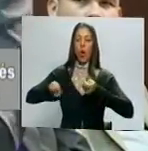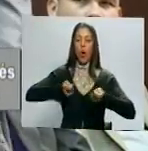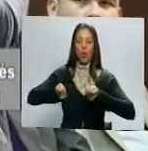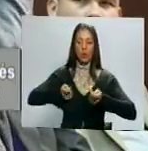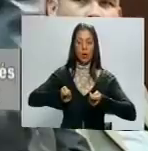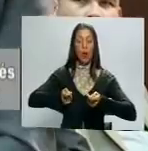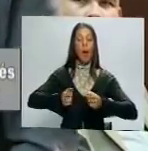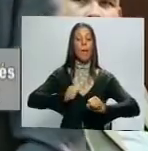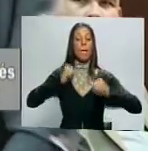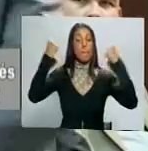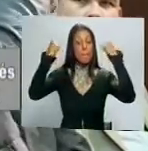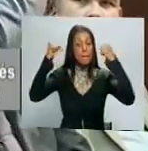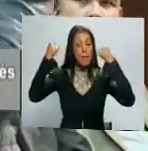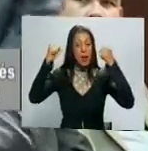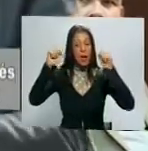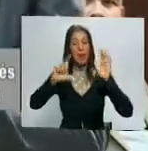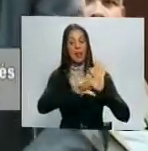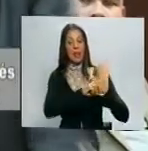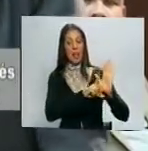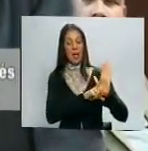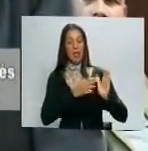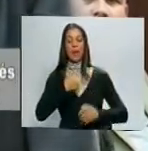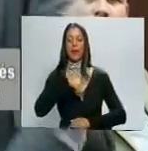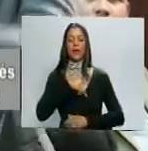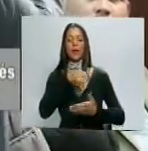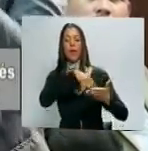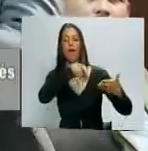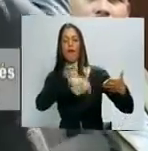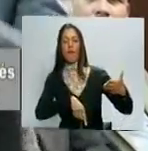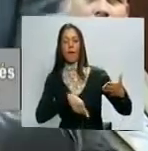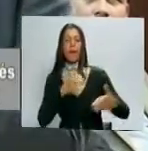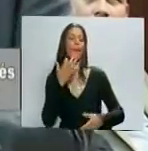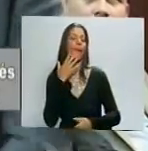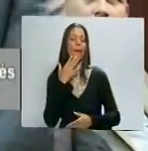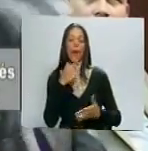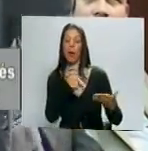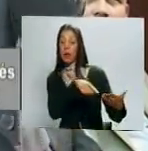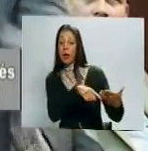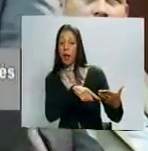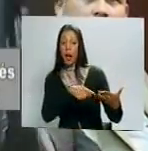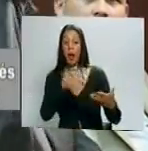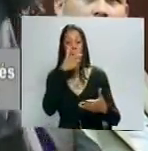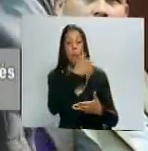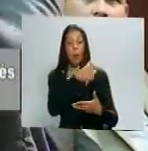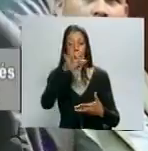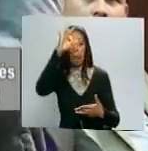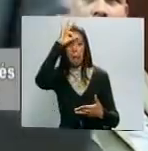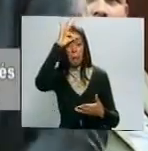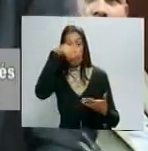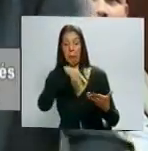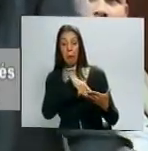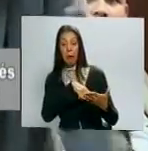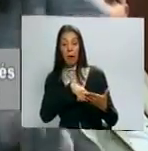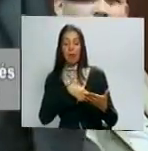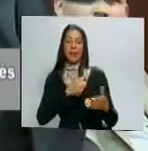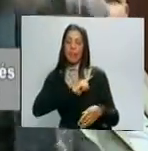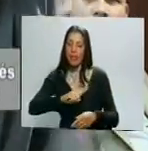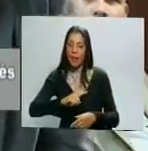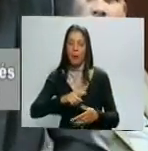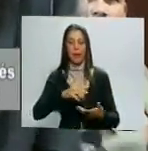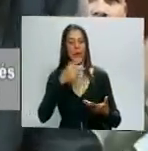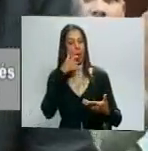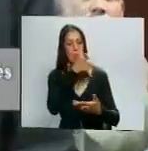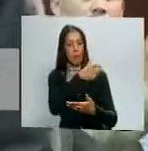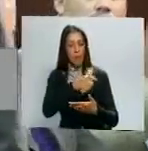en práctica de la ley, porque no hacemos nada firmándola si el pueblo verdaderamente no se empodera en la puesta en práctica de esta ley.